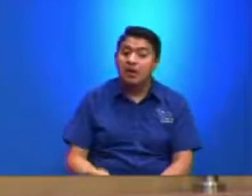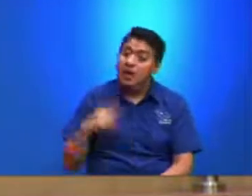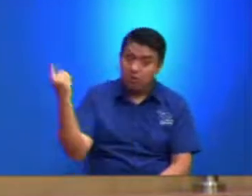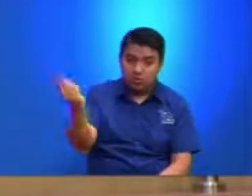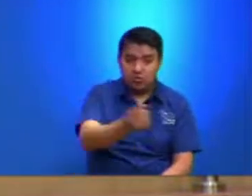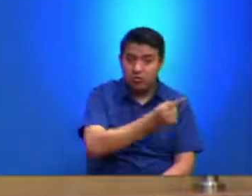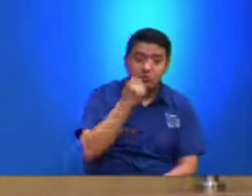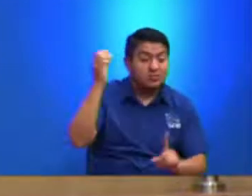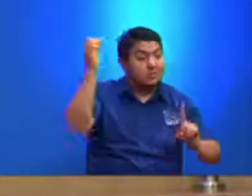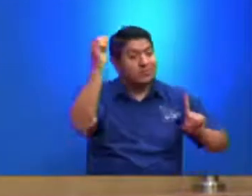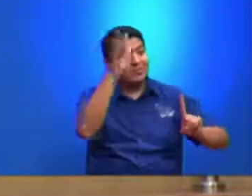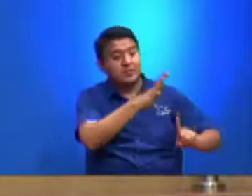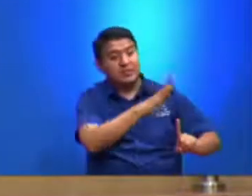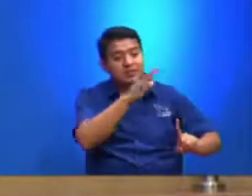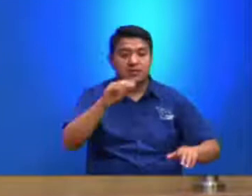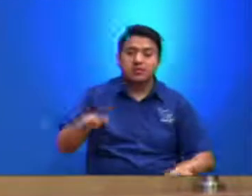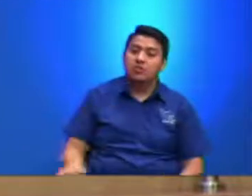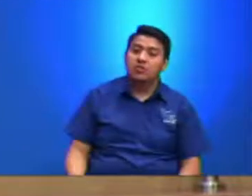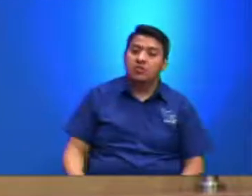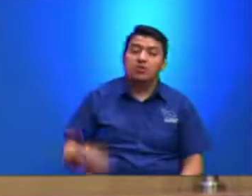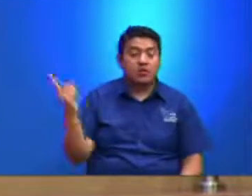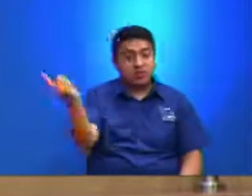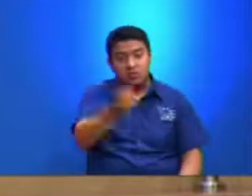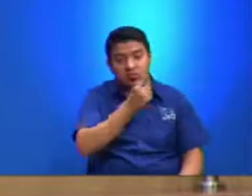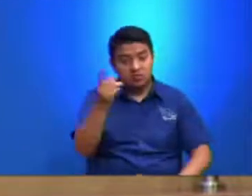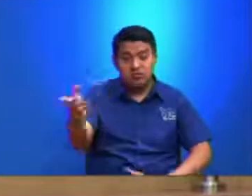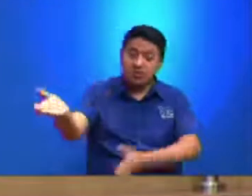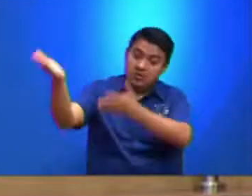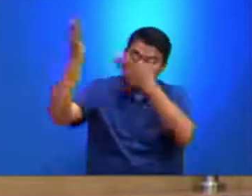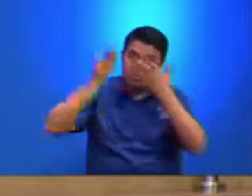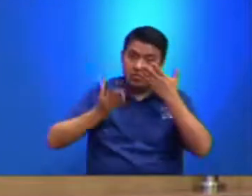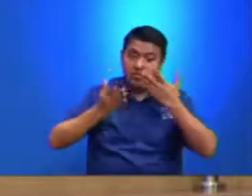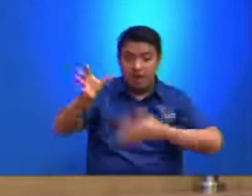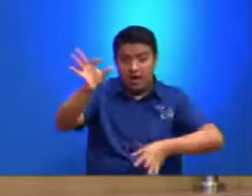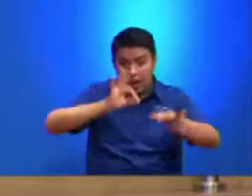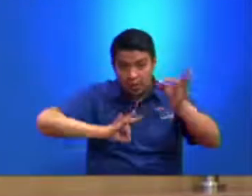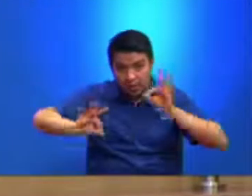nos ha bendecido, a todos nos ha dado algo.